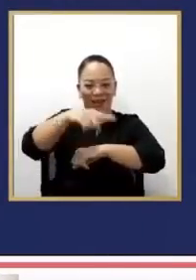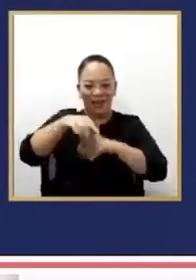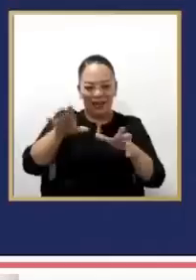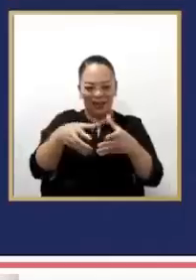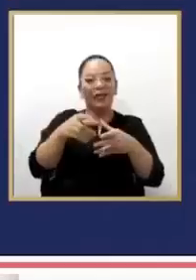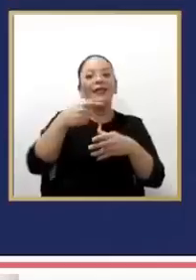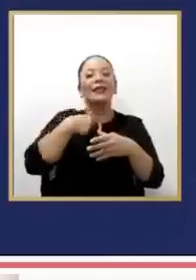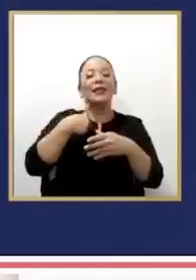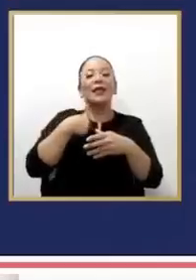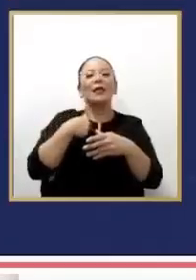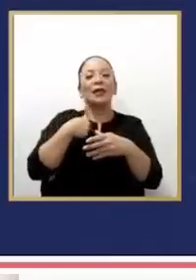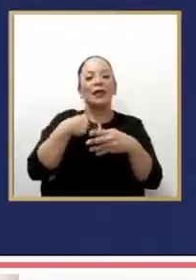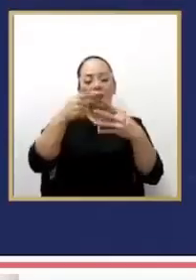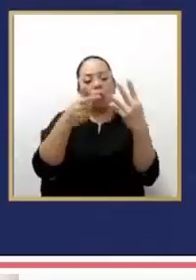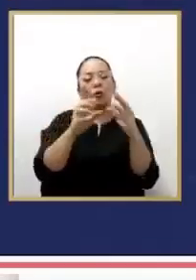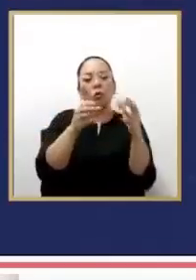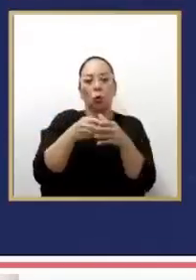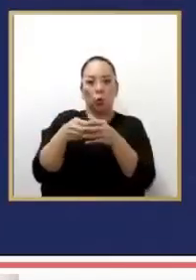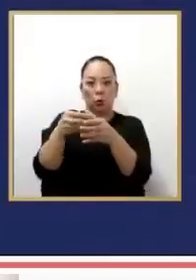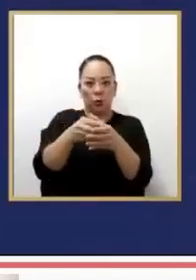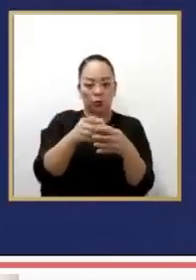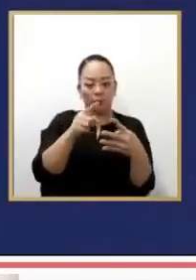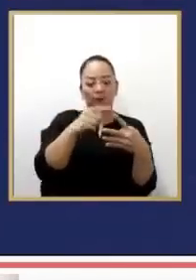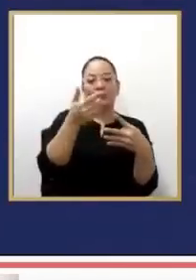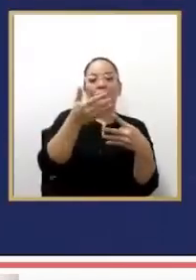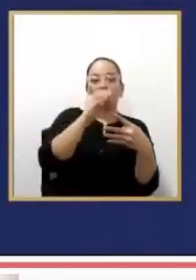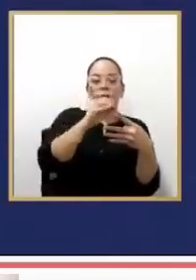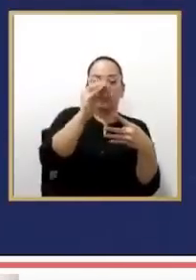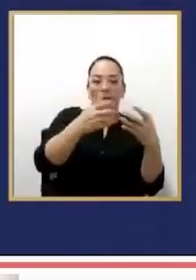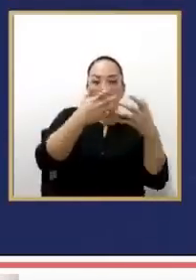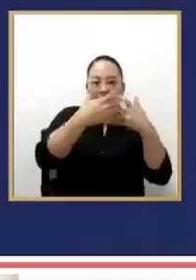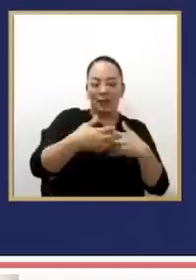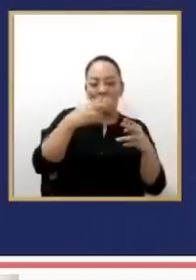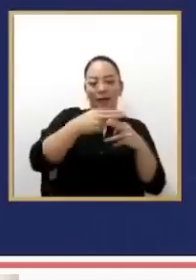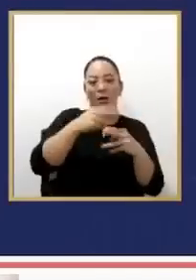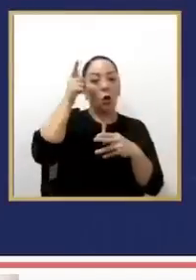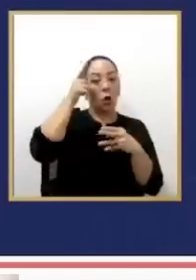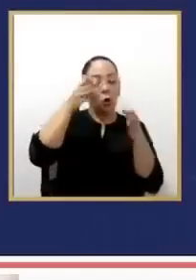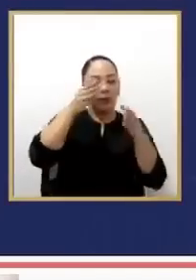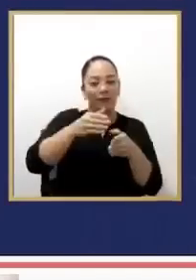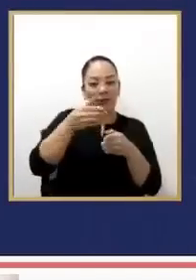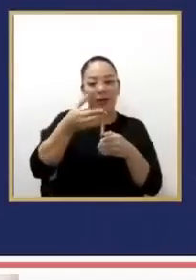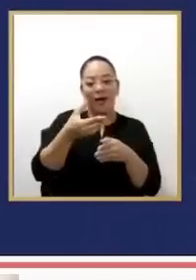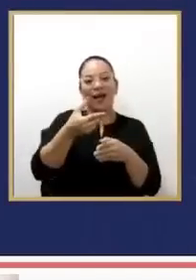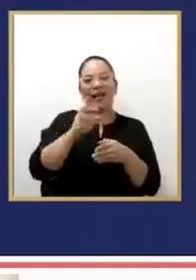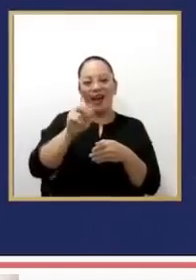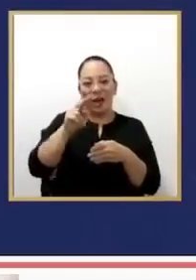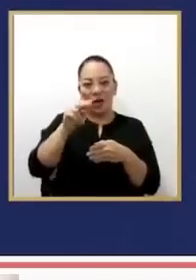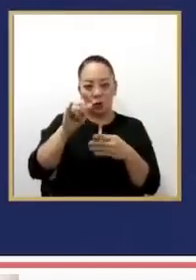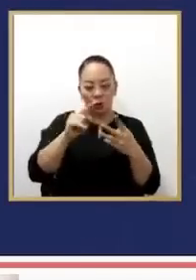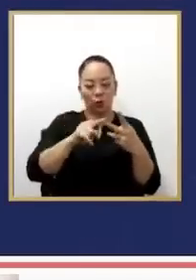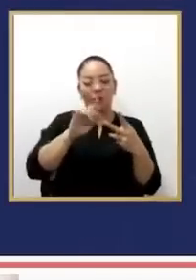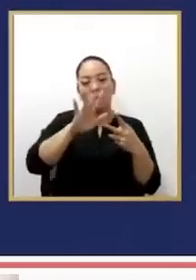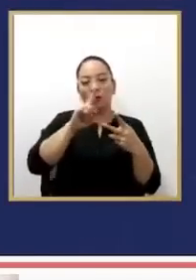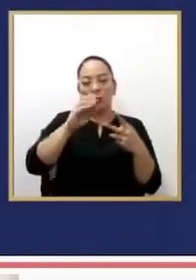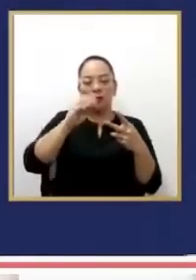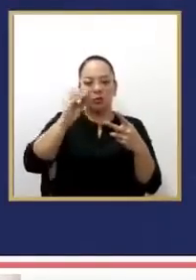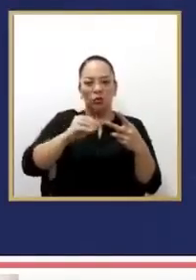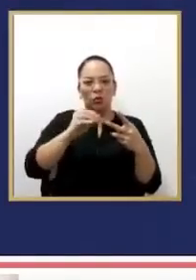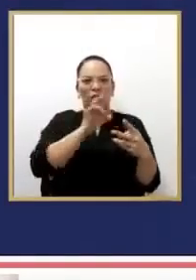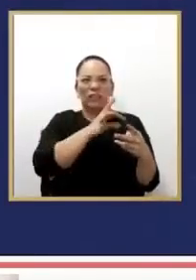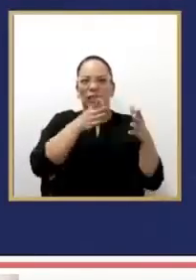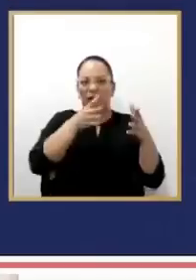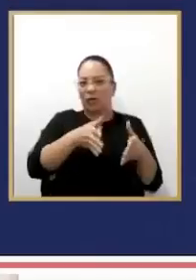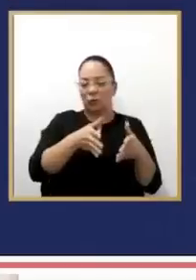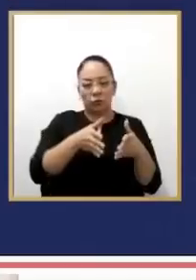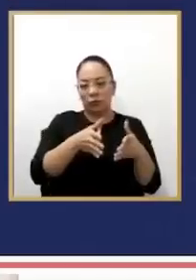dividido en 4 grupos. 19% una empresa que se llama Logística de Granos, 51% unos chilenos,